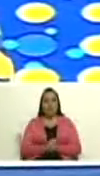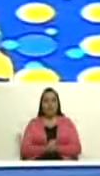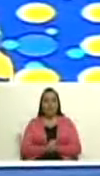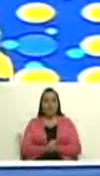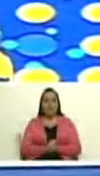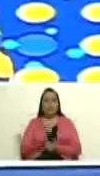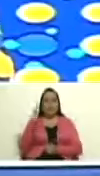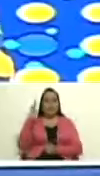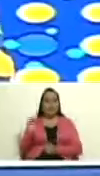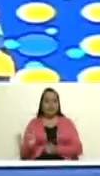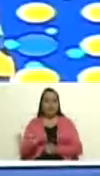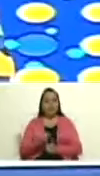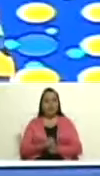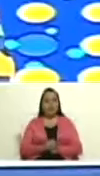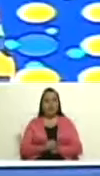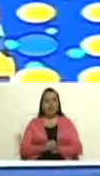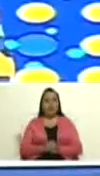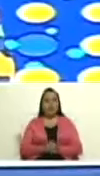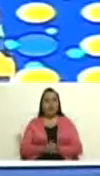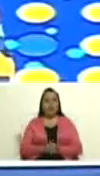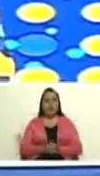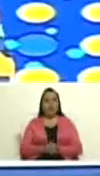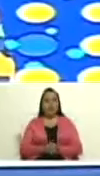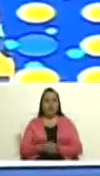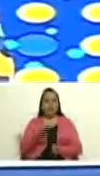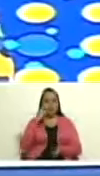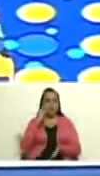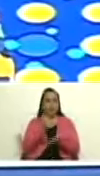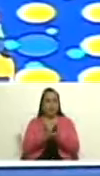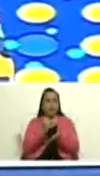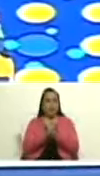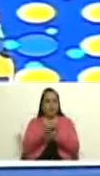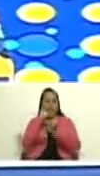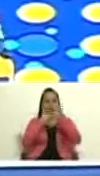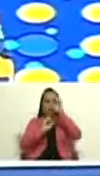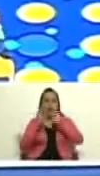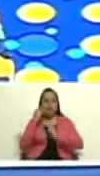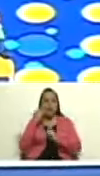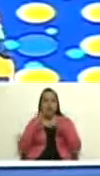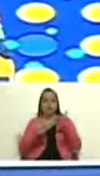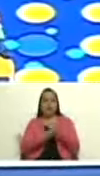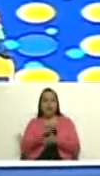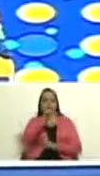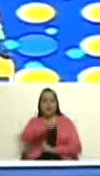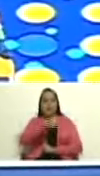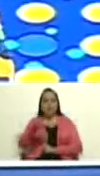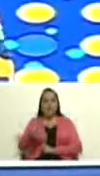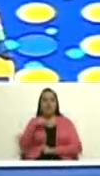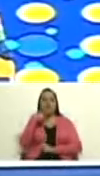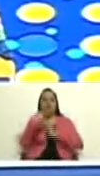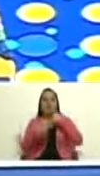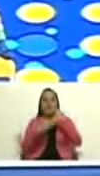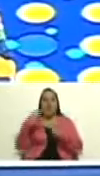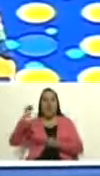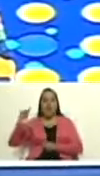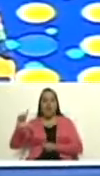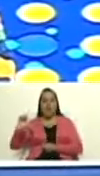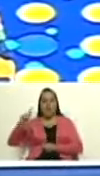Petare, Petare. Para ver una experiencia con una vocera de los CLAP de